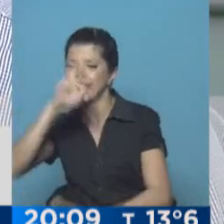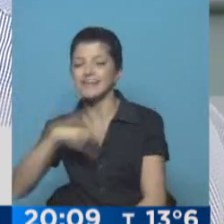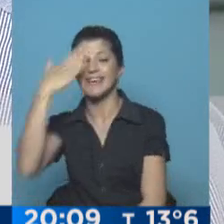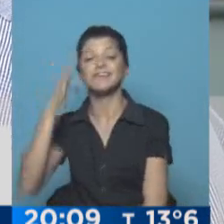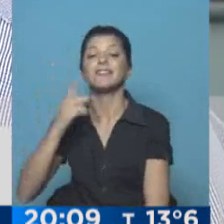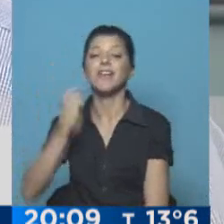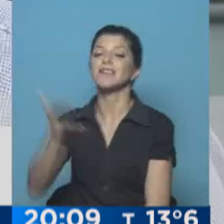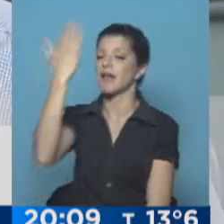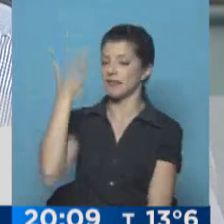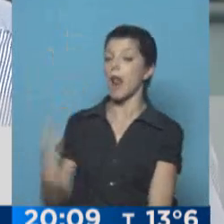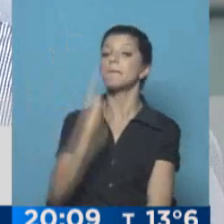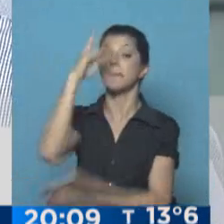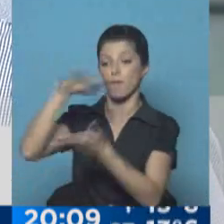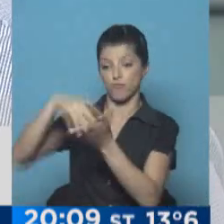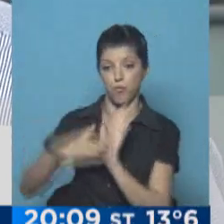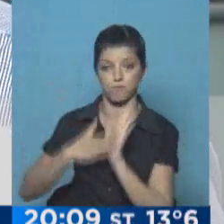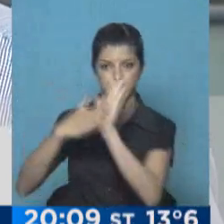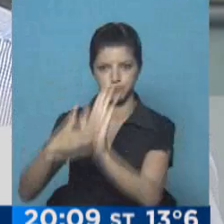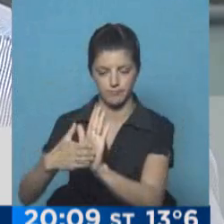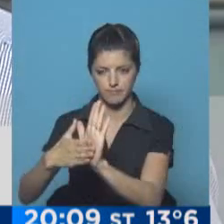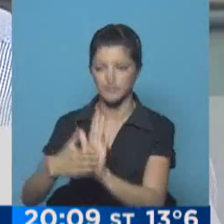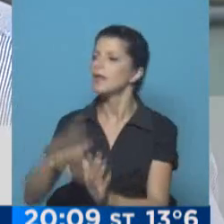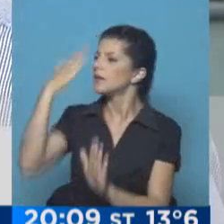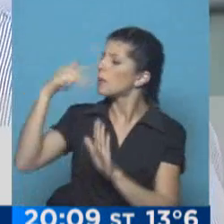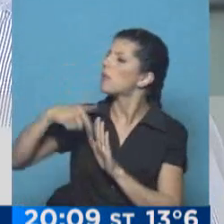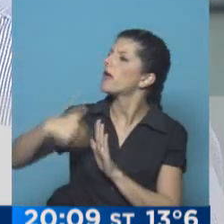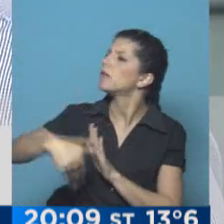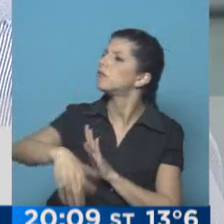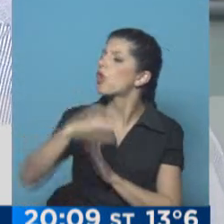nota. ¿Cómo se fueron sucediendo los hechos después de esa primera nota?